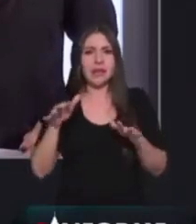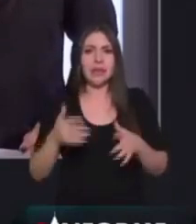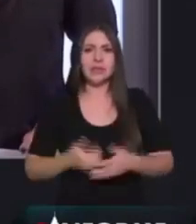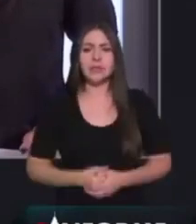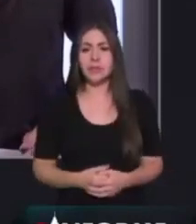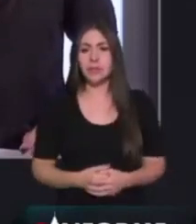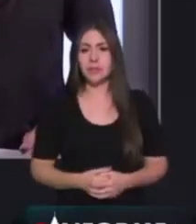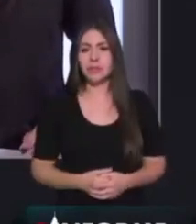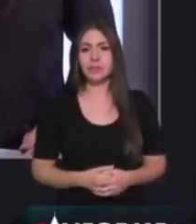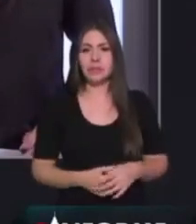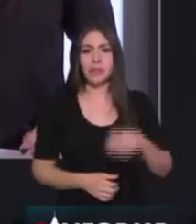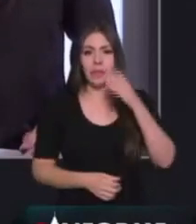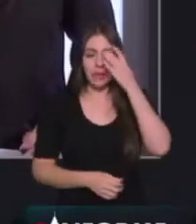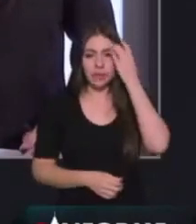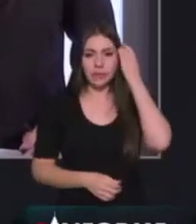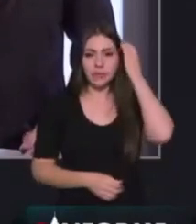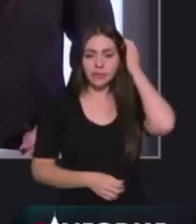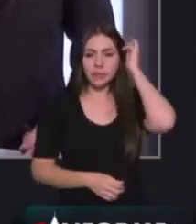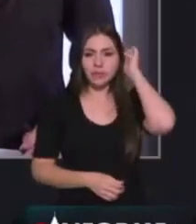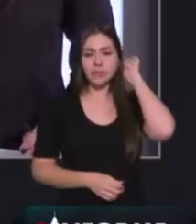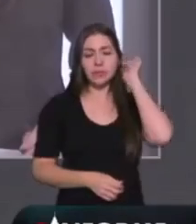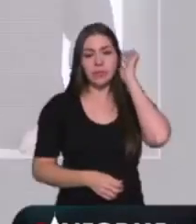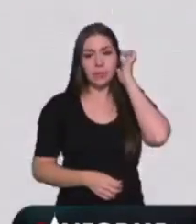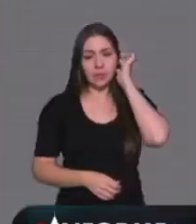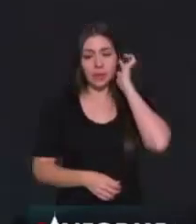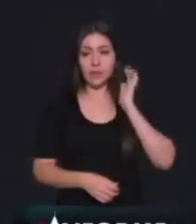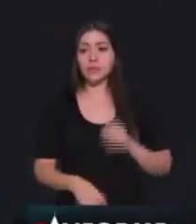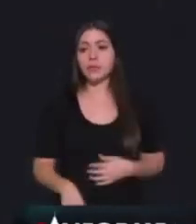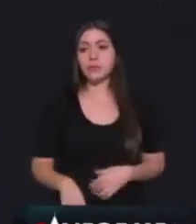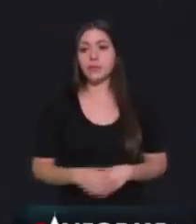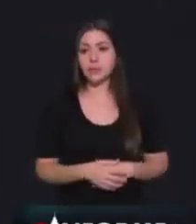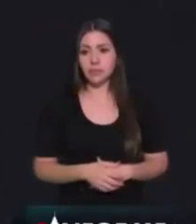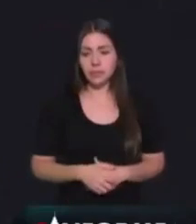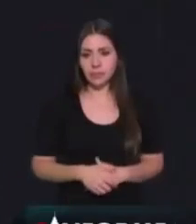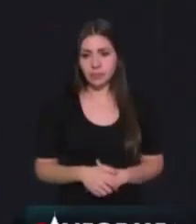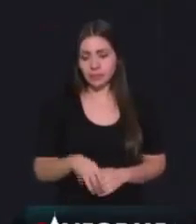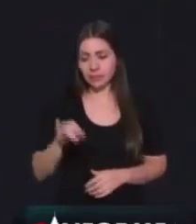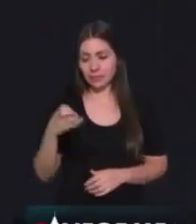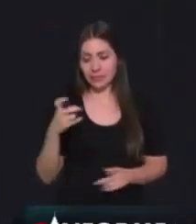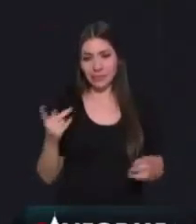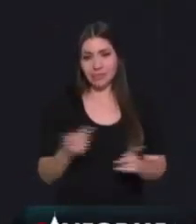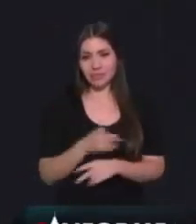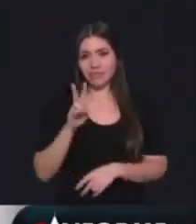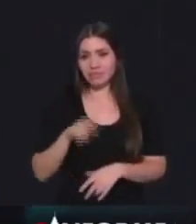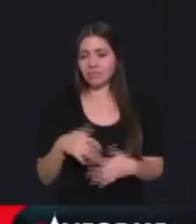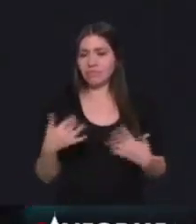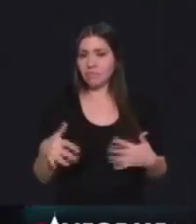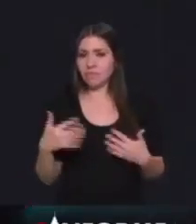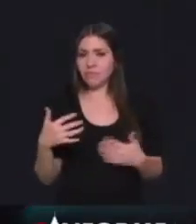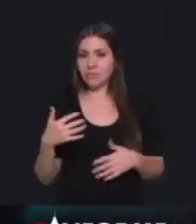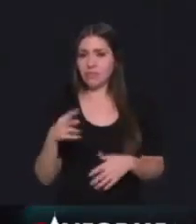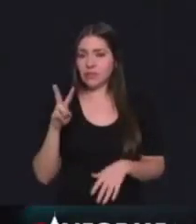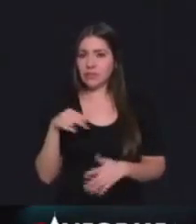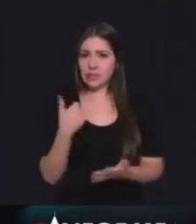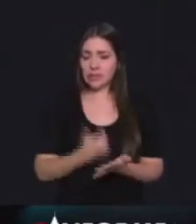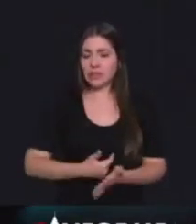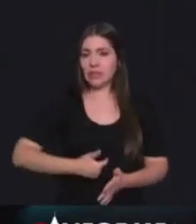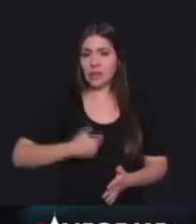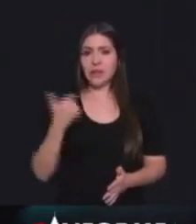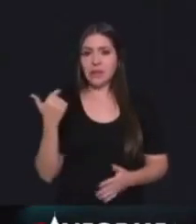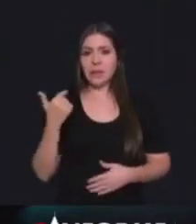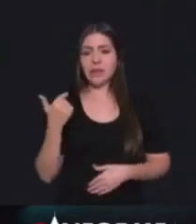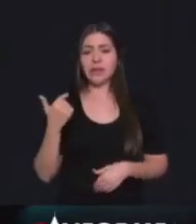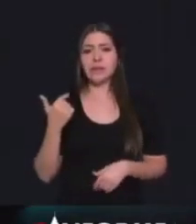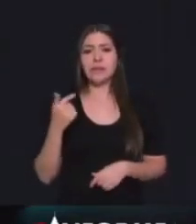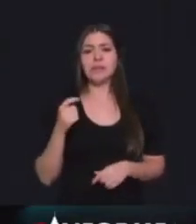Sí, mira, esto es una situación muy delicada que muy probablemente tenga que ver con